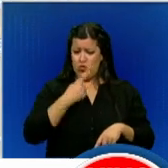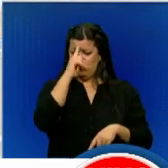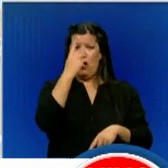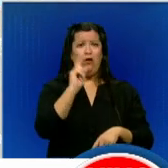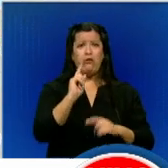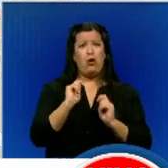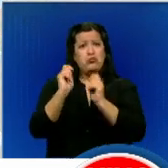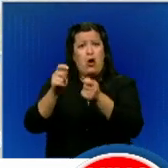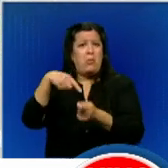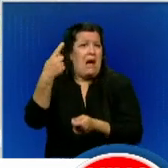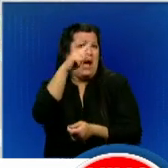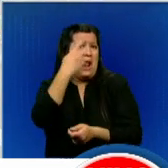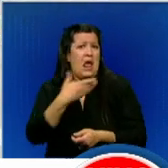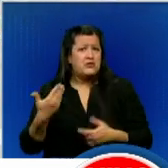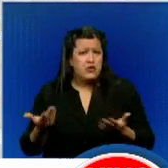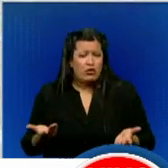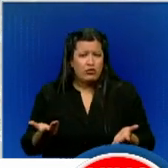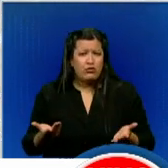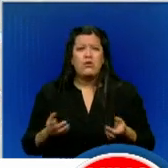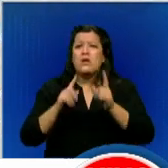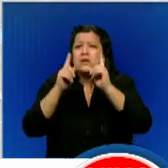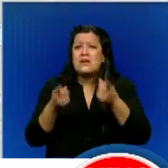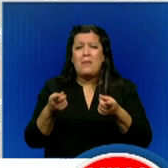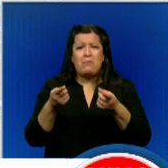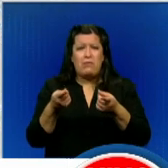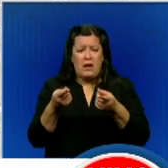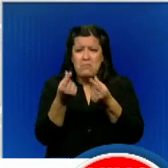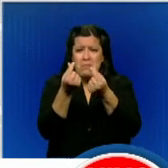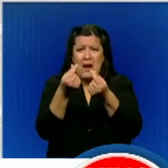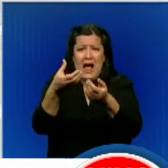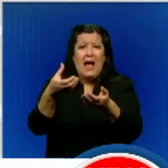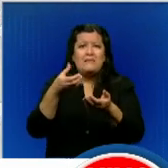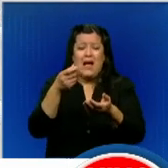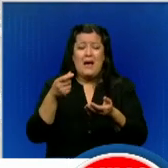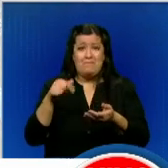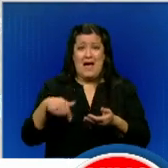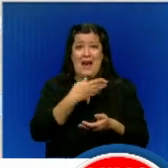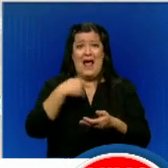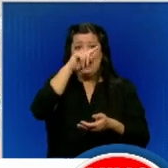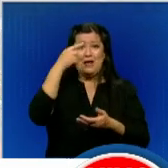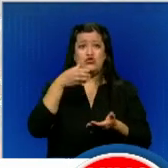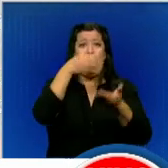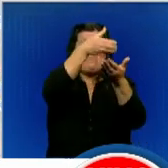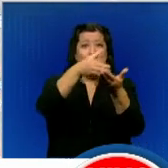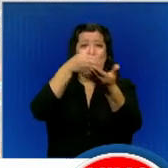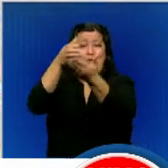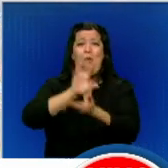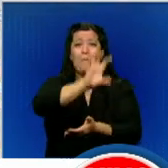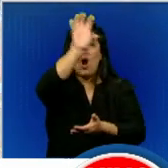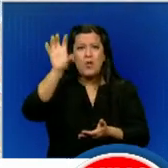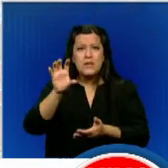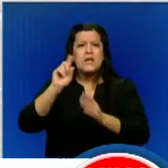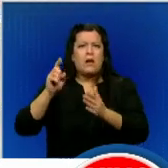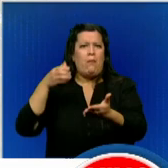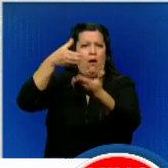significaba también el desfinanciamiento de la provincia en particular en la provincia de san luís